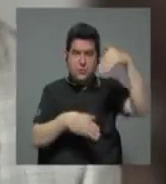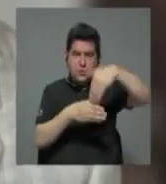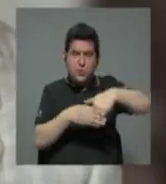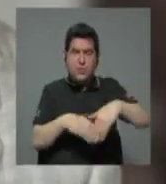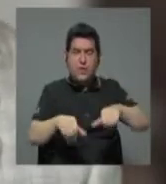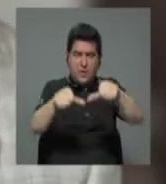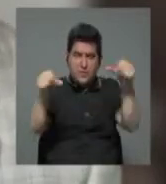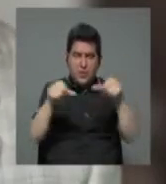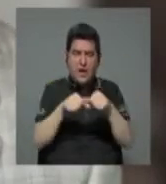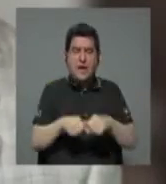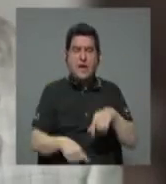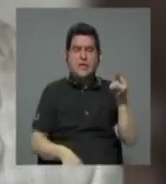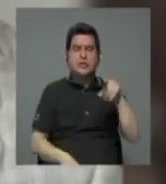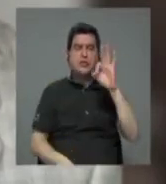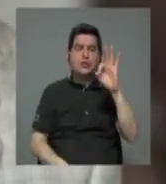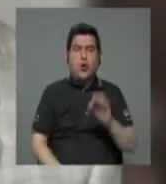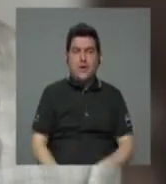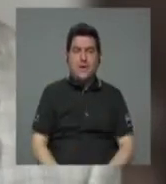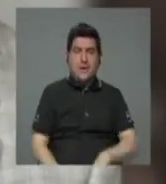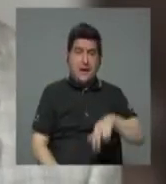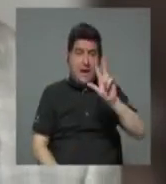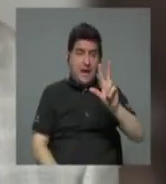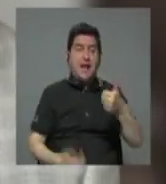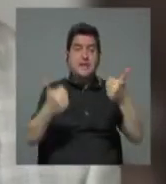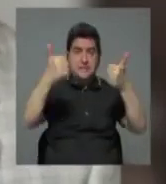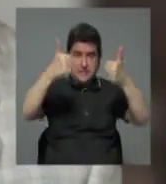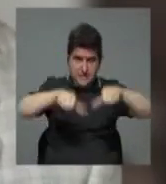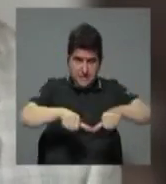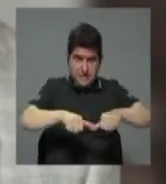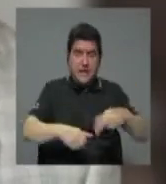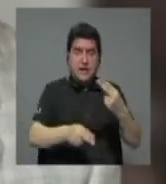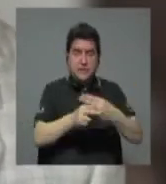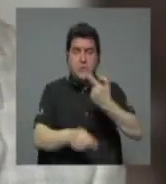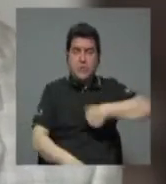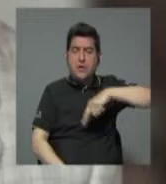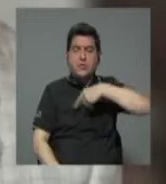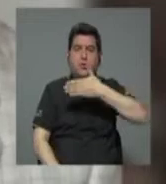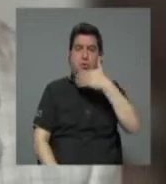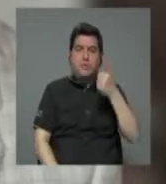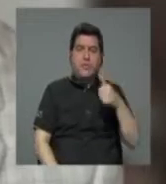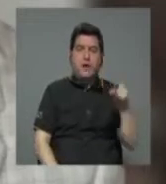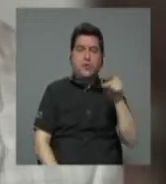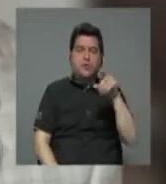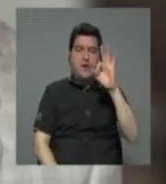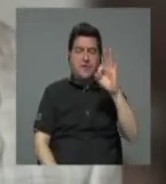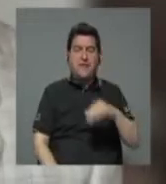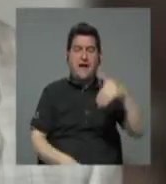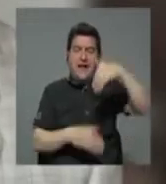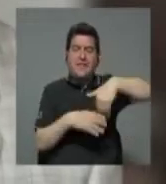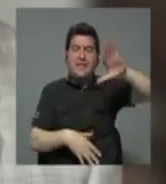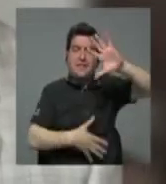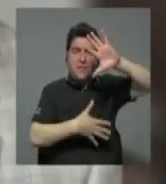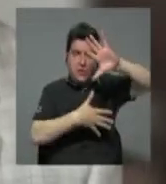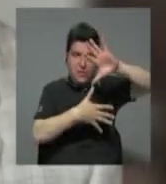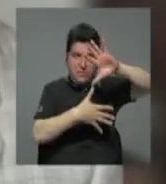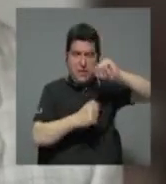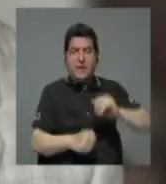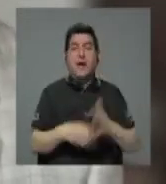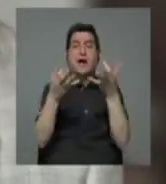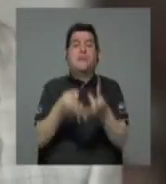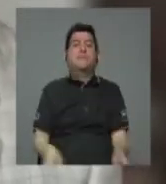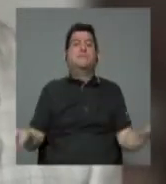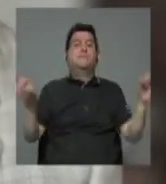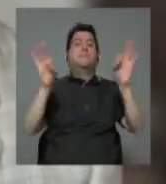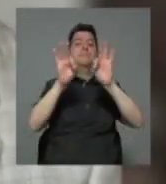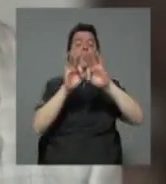zonas francas, que las tres han coincidido en nombrarnos como la mejor zona franca de las Américas. Eso es muy importante